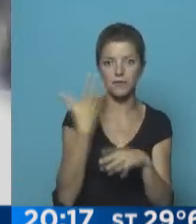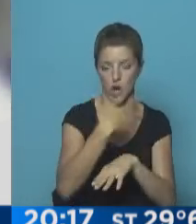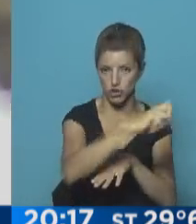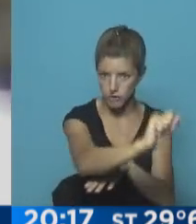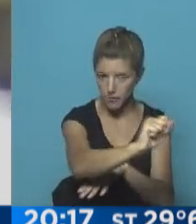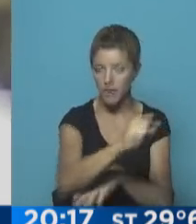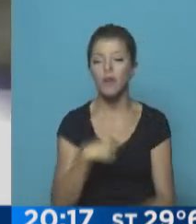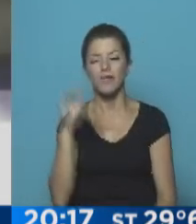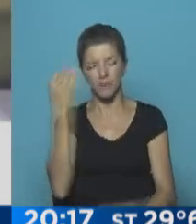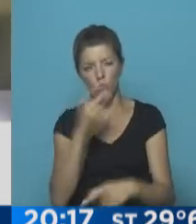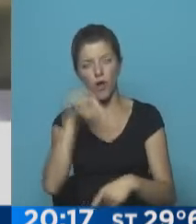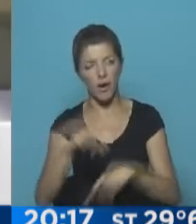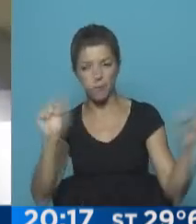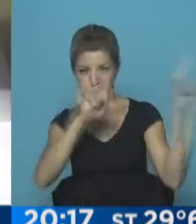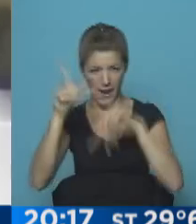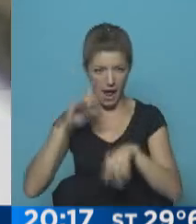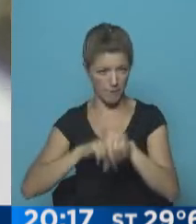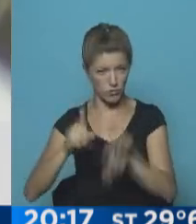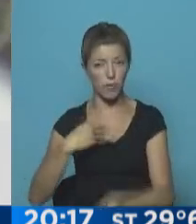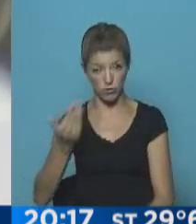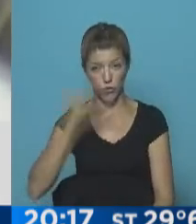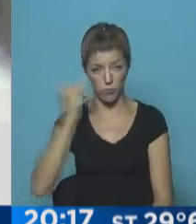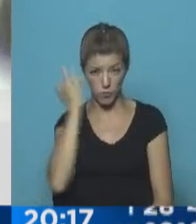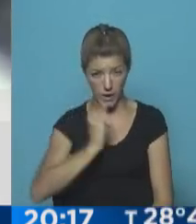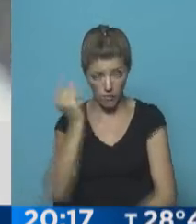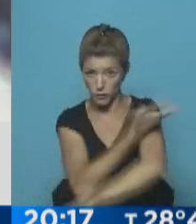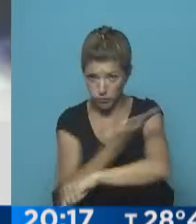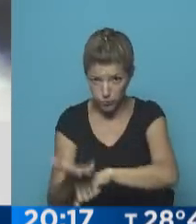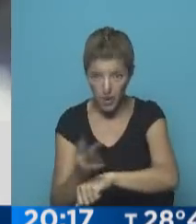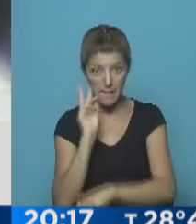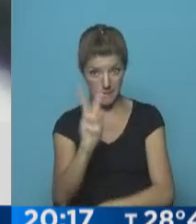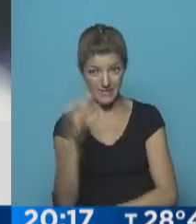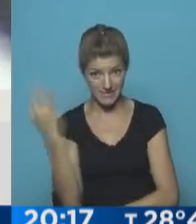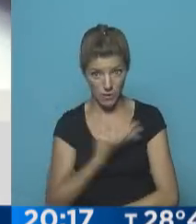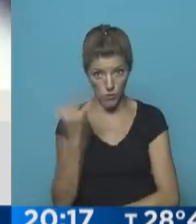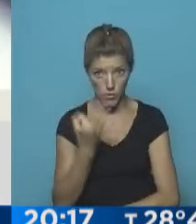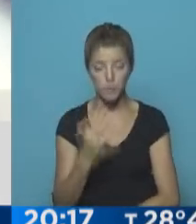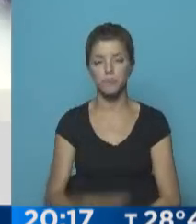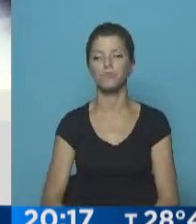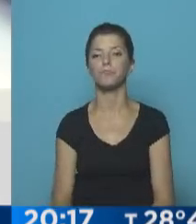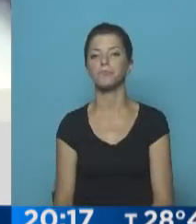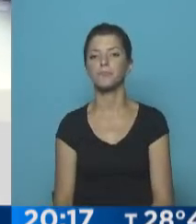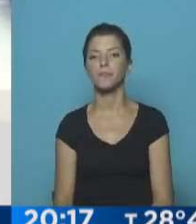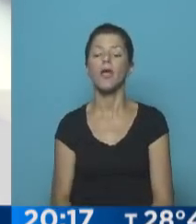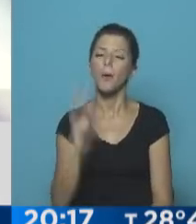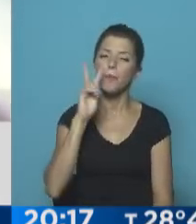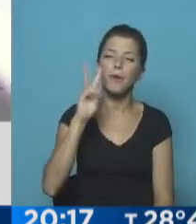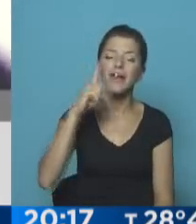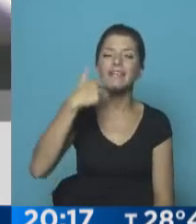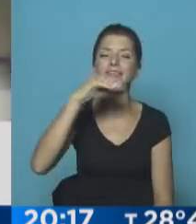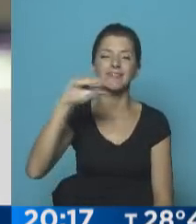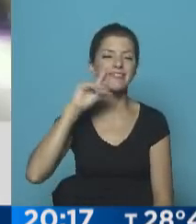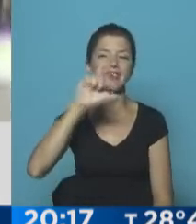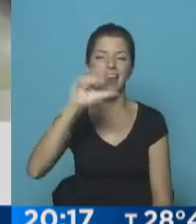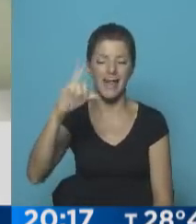probablemente en imágenes mientras nosotros estamos relatando esto. Se lo nota a Esquilazzi, que es